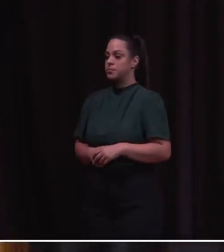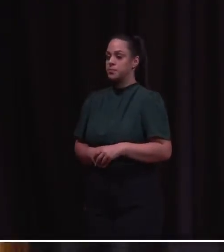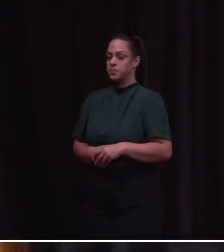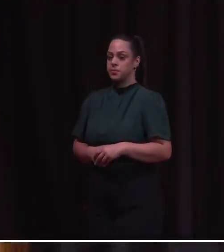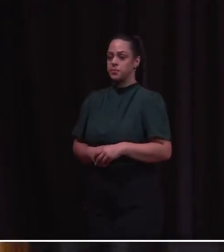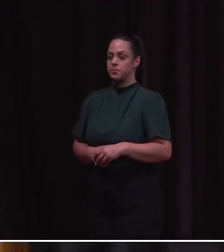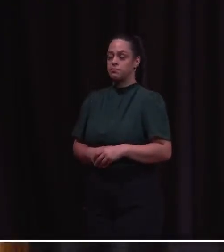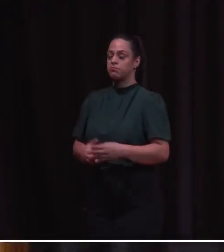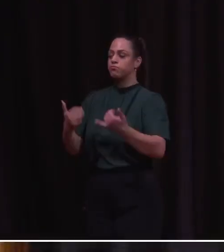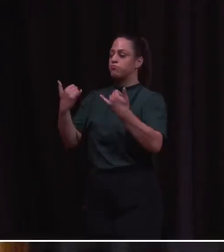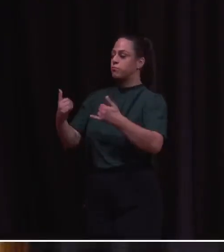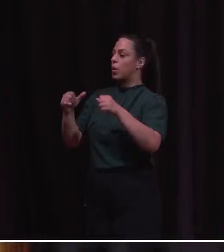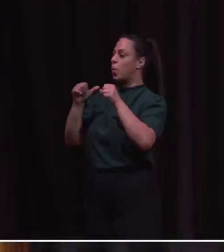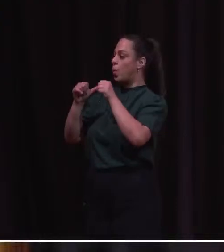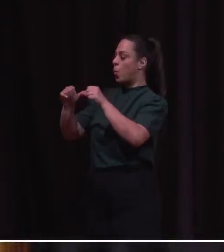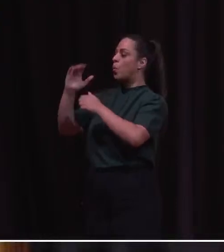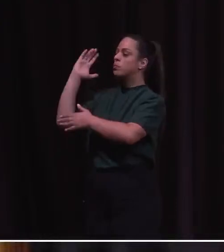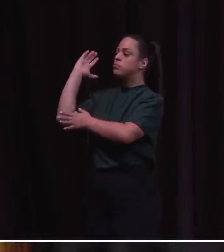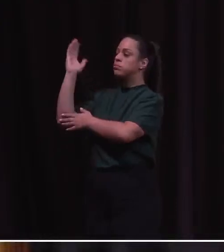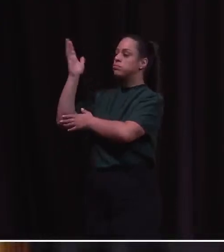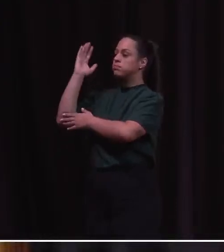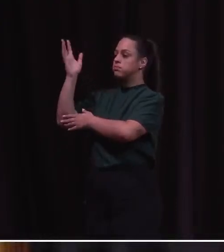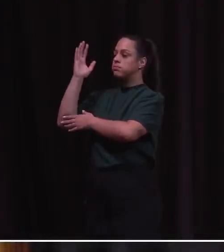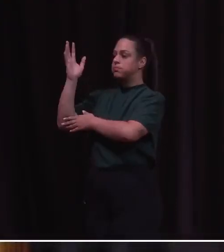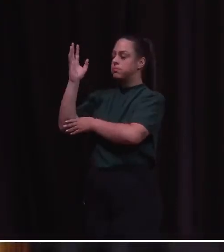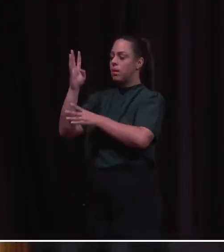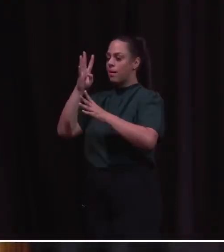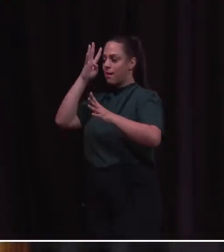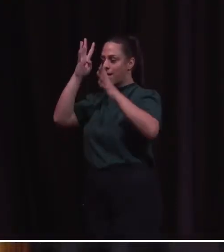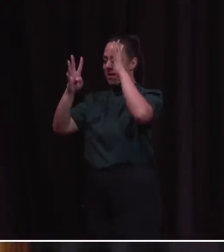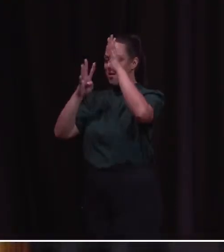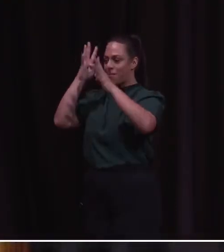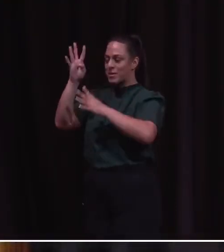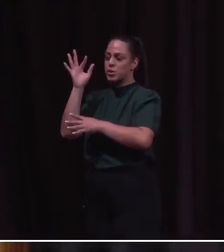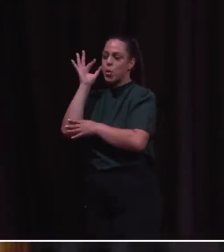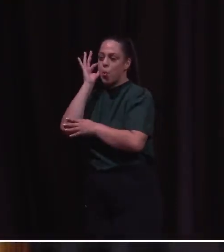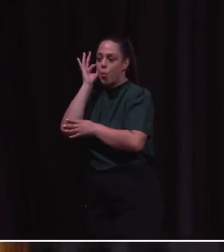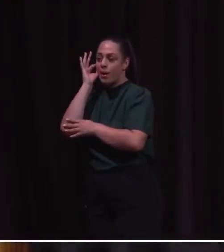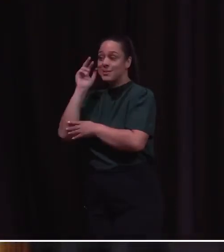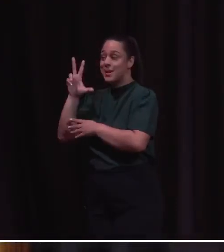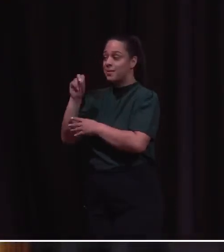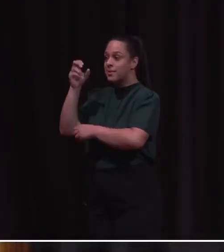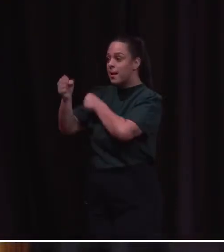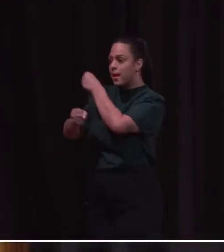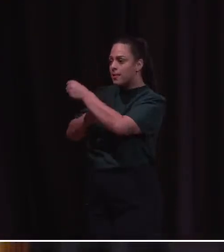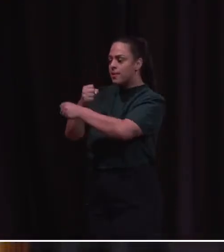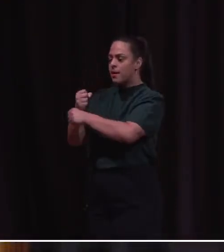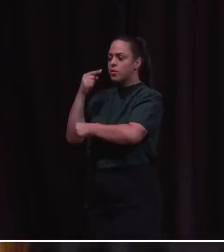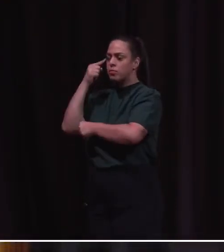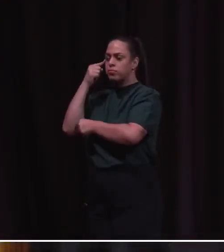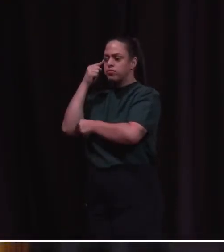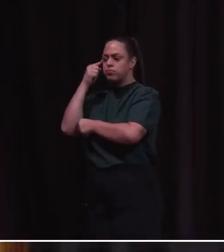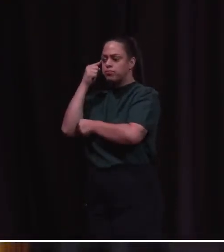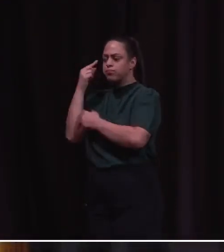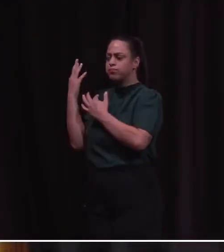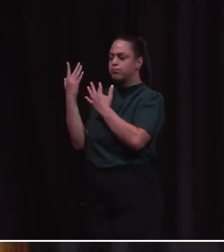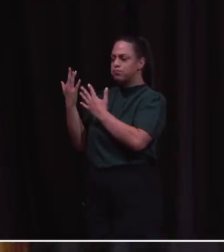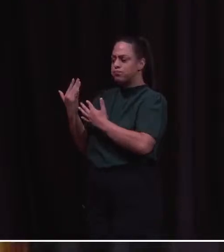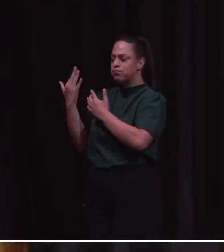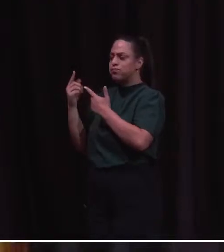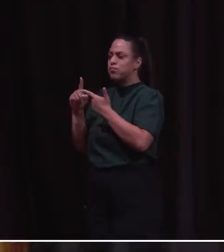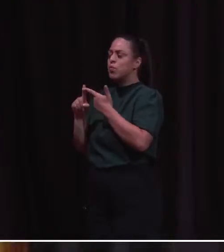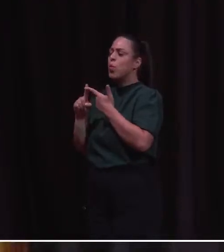Continuamos con la conferencia denominada La Invención de las Mujeres, 3 décadas de reflexiones y perspectivas en género, colonialismo